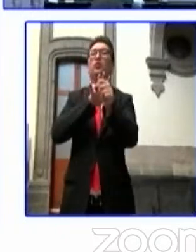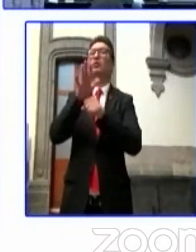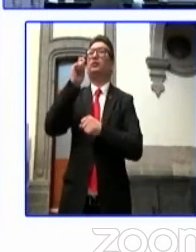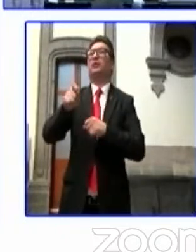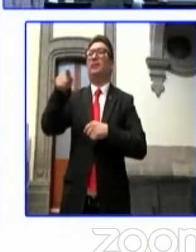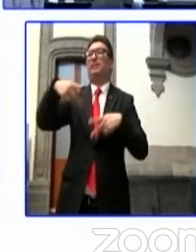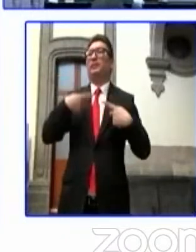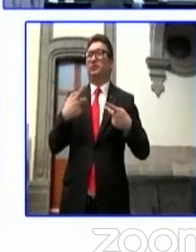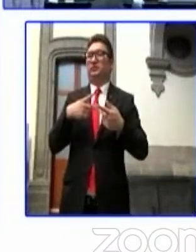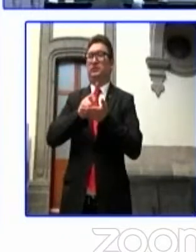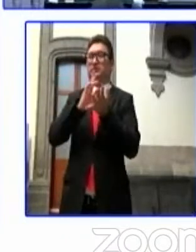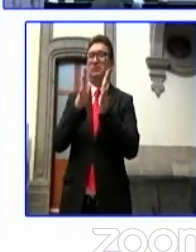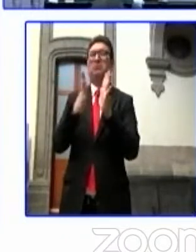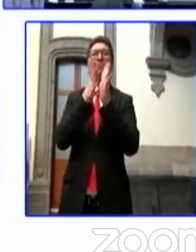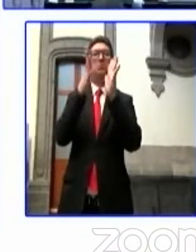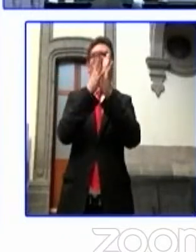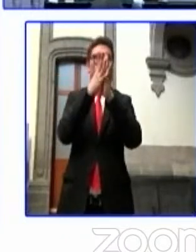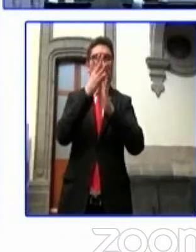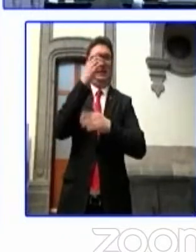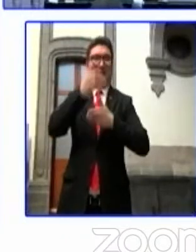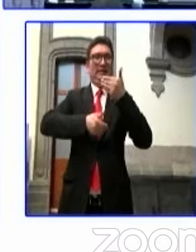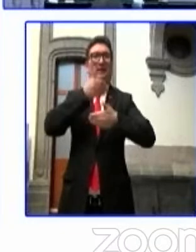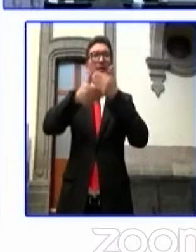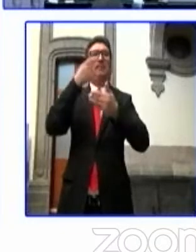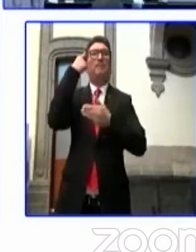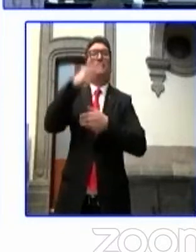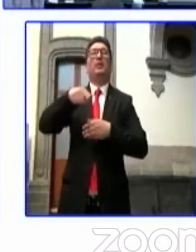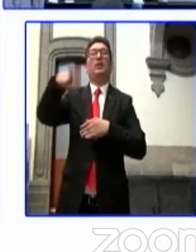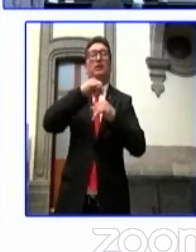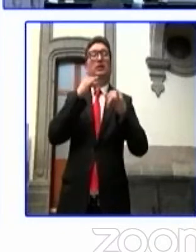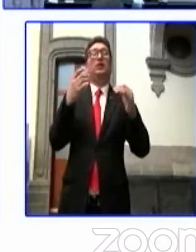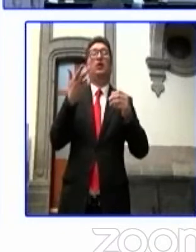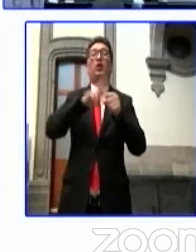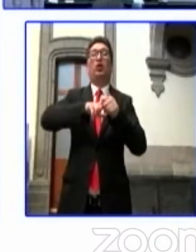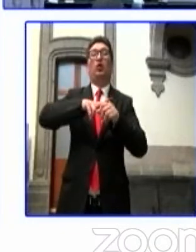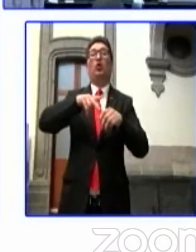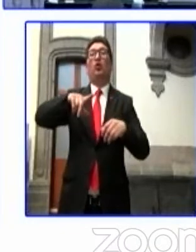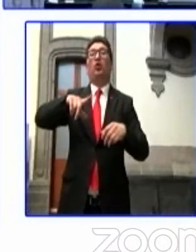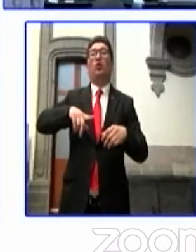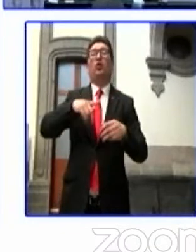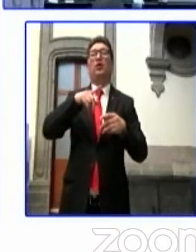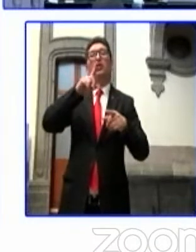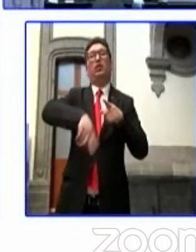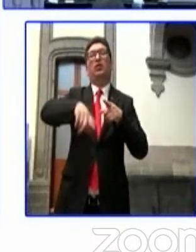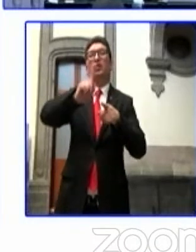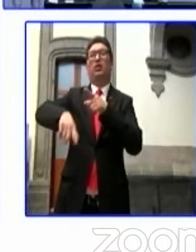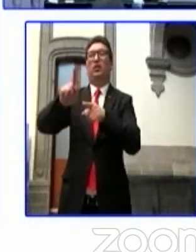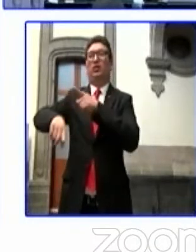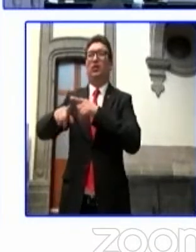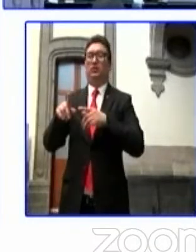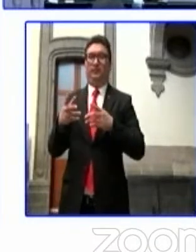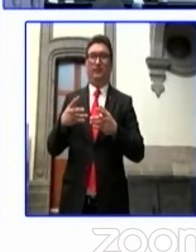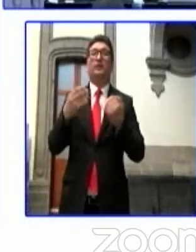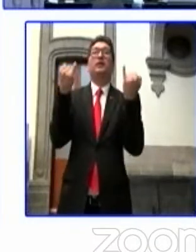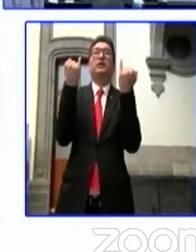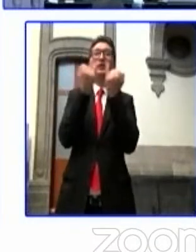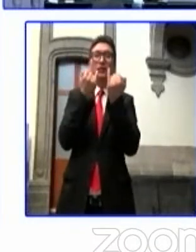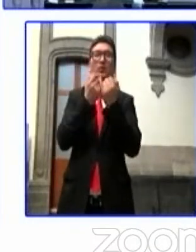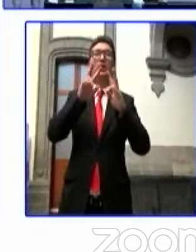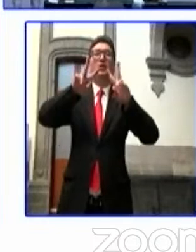de las personas con discapacidad en este proceso de desinstitucionalización. también habla de la interseccionalidad,